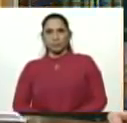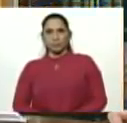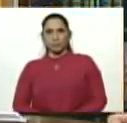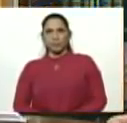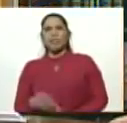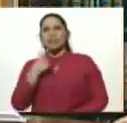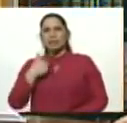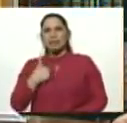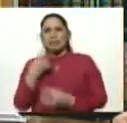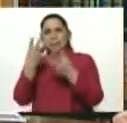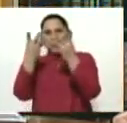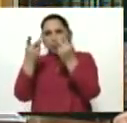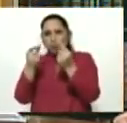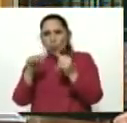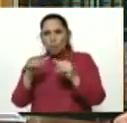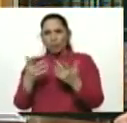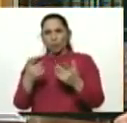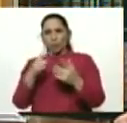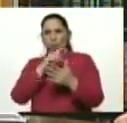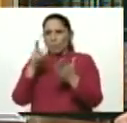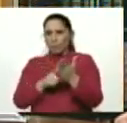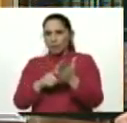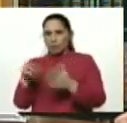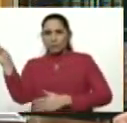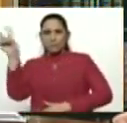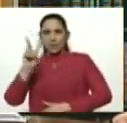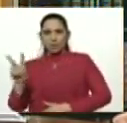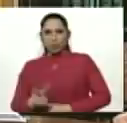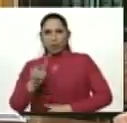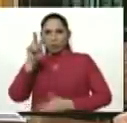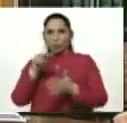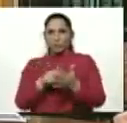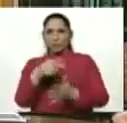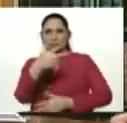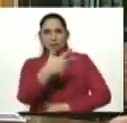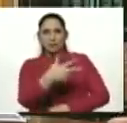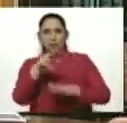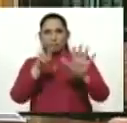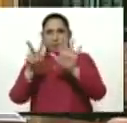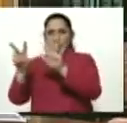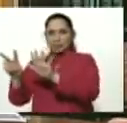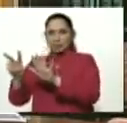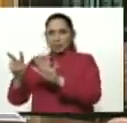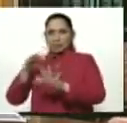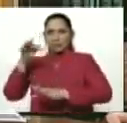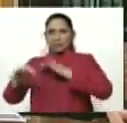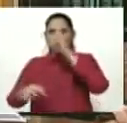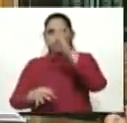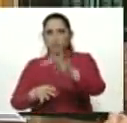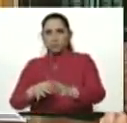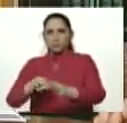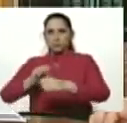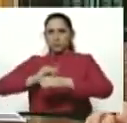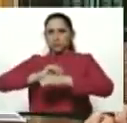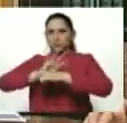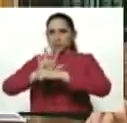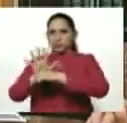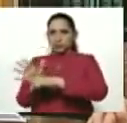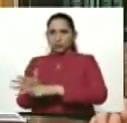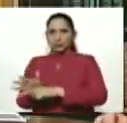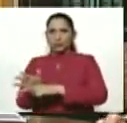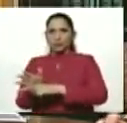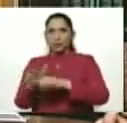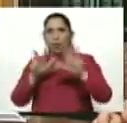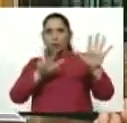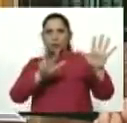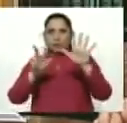Dime el número global. Venezuela llega a 2.377 casos y el